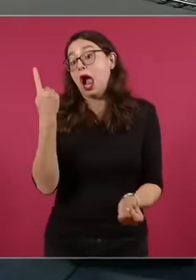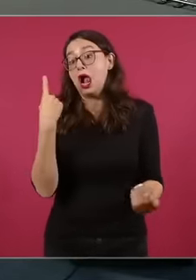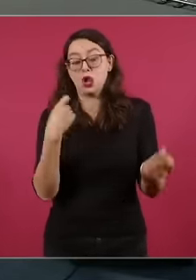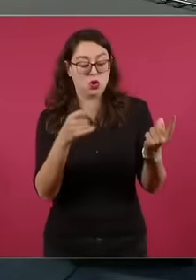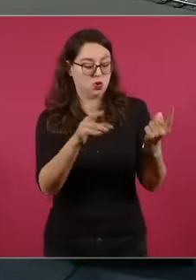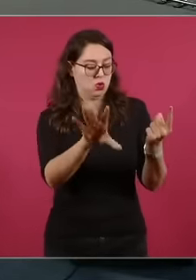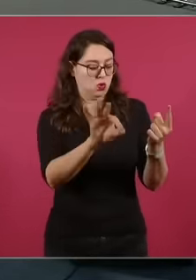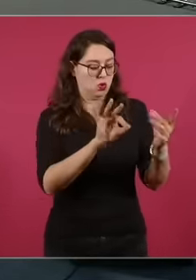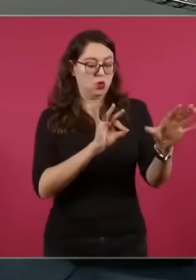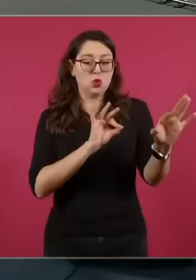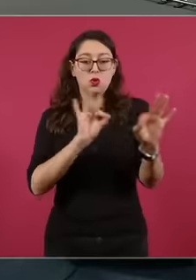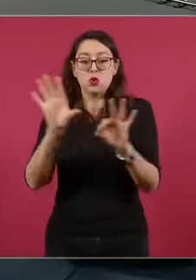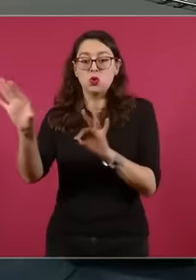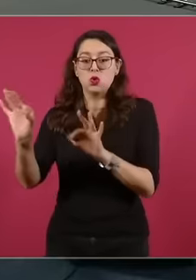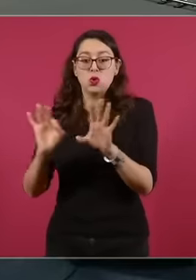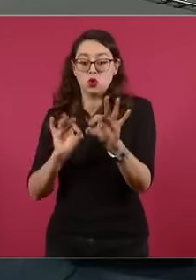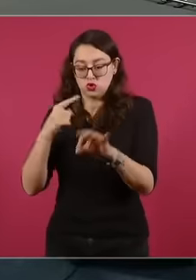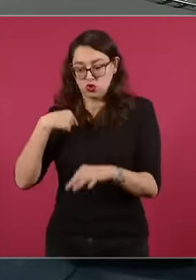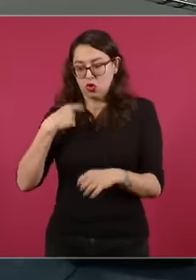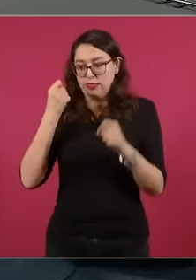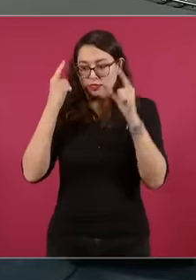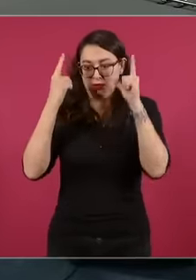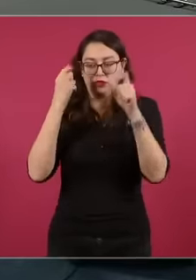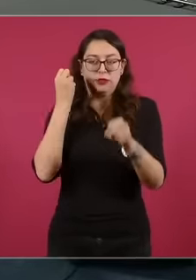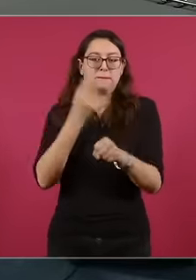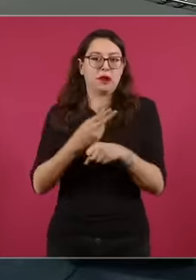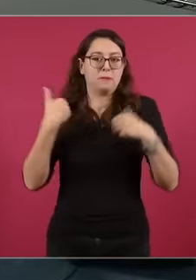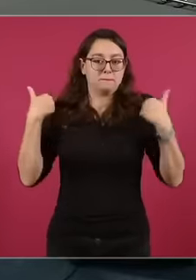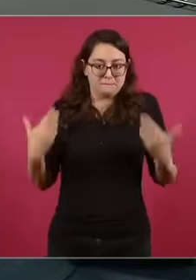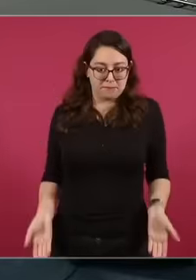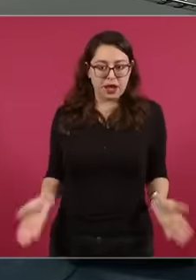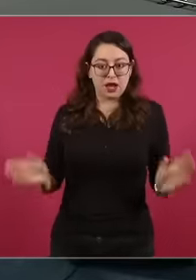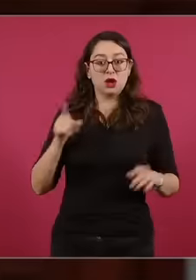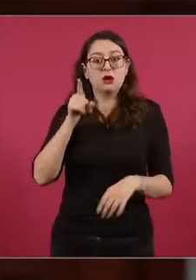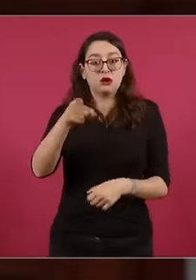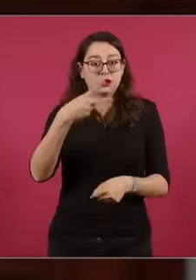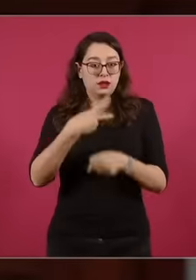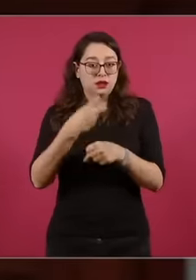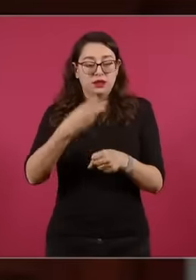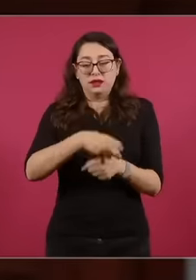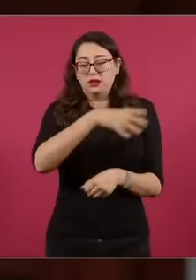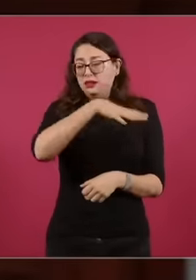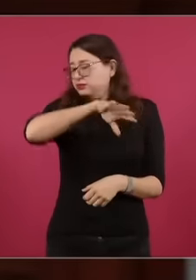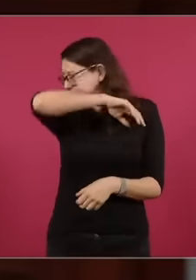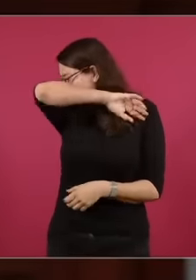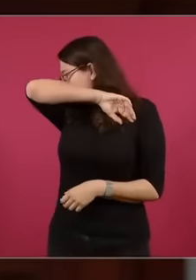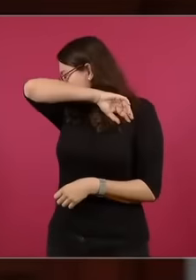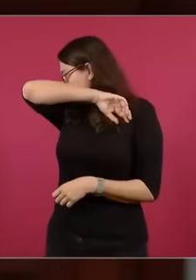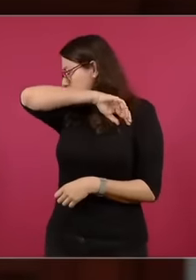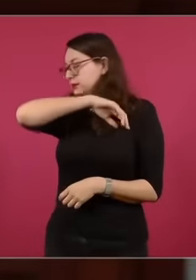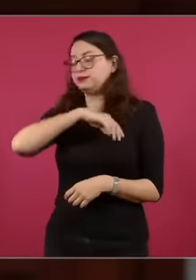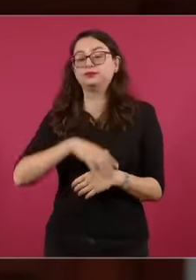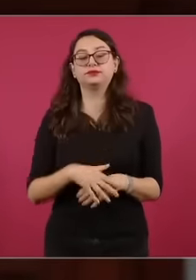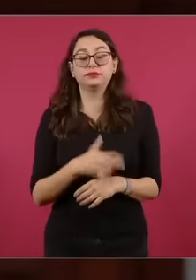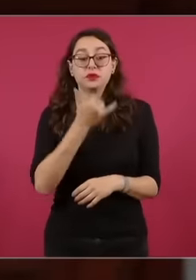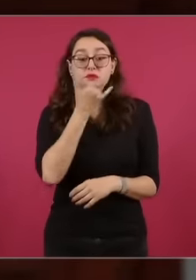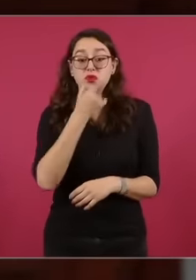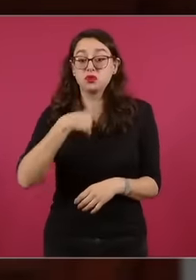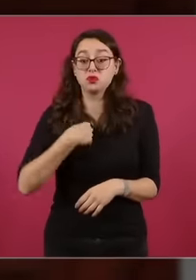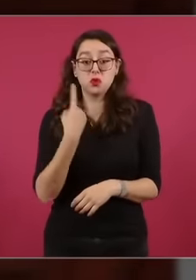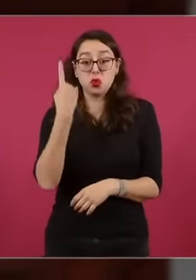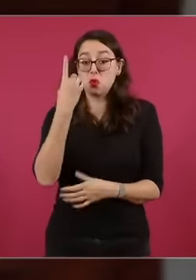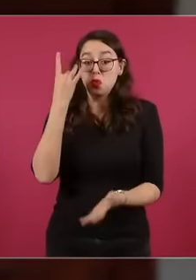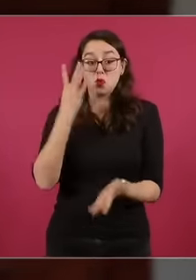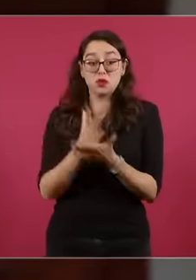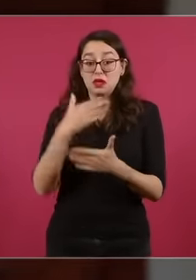yo ni para qué madrugo. Pero usted hizo la invitación general, por eso yo llegué y fui la única que no pudo entrar.